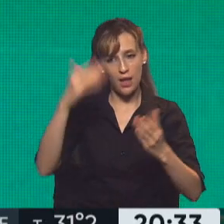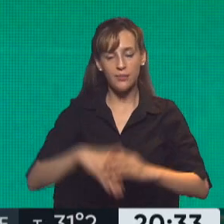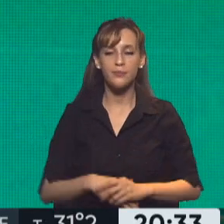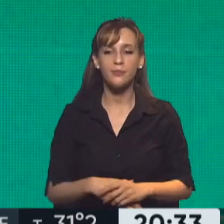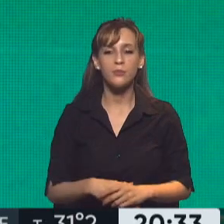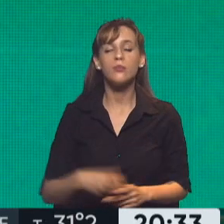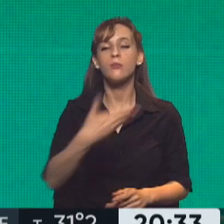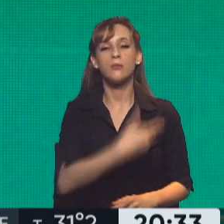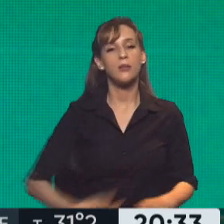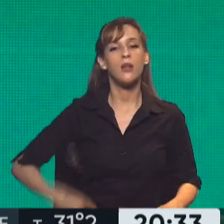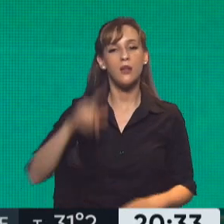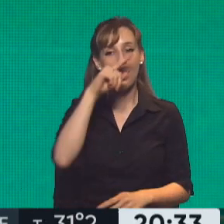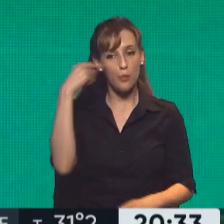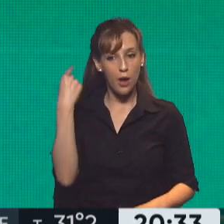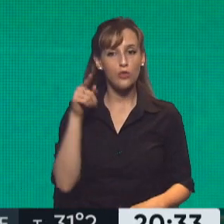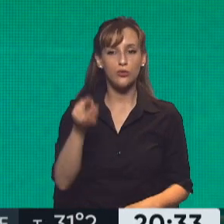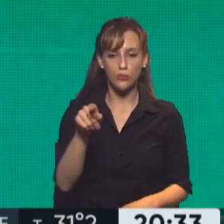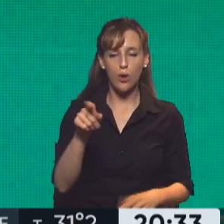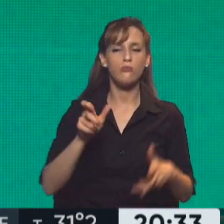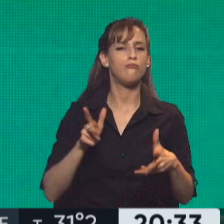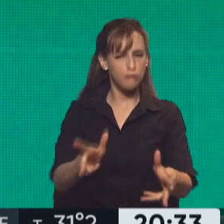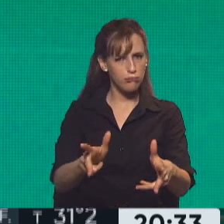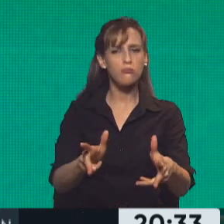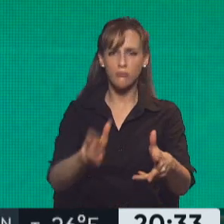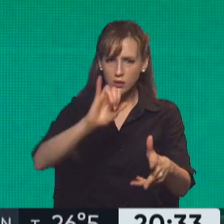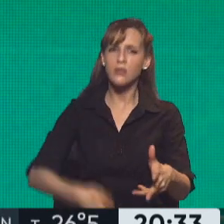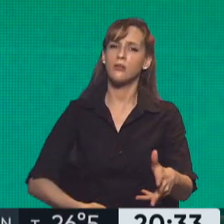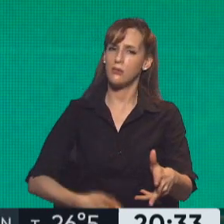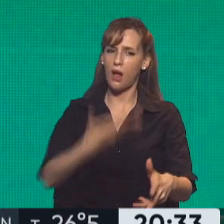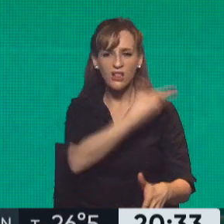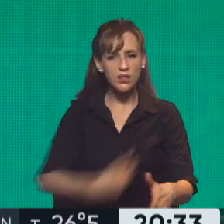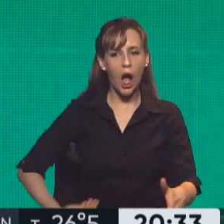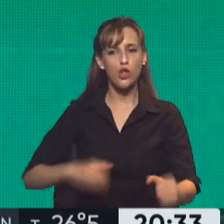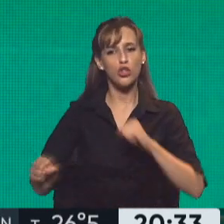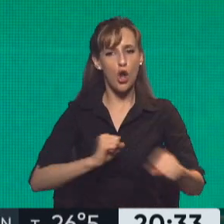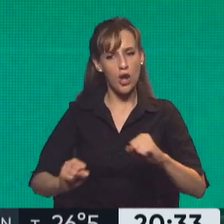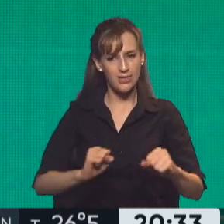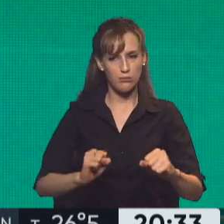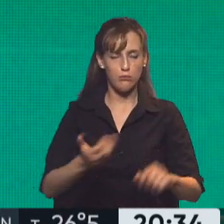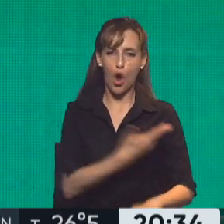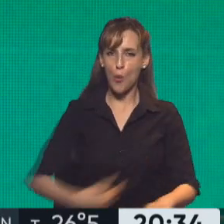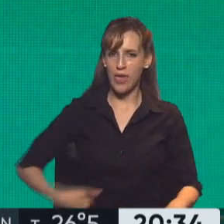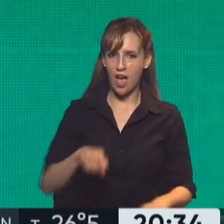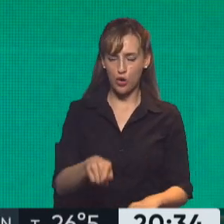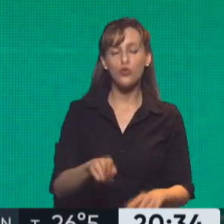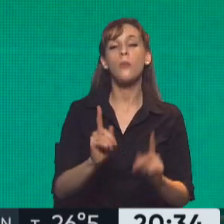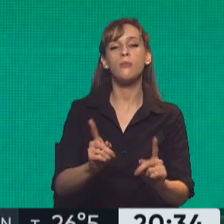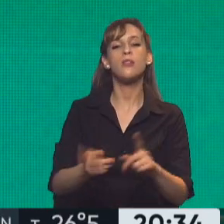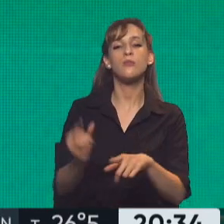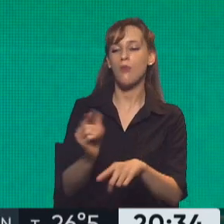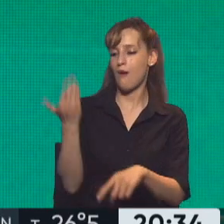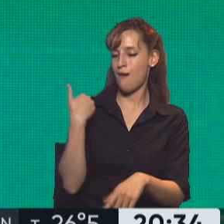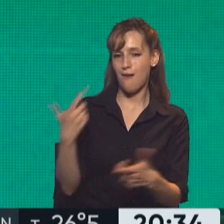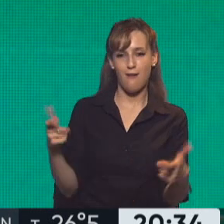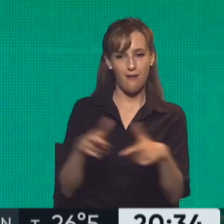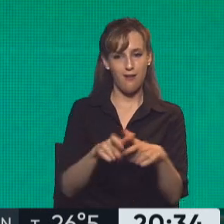presidente Alberto Fernández reafirmando, acá hubo terrorismo de Estado, ¿no? Lo que ayer hablábamos en esta mesa justamente después